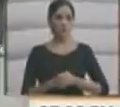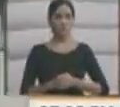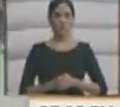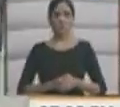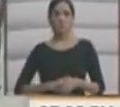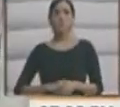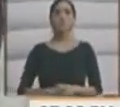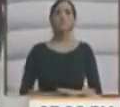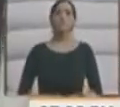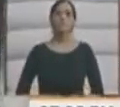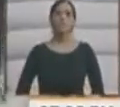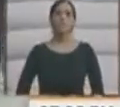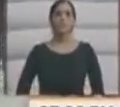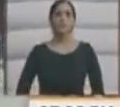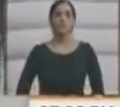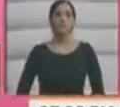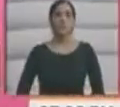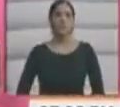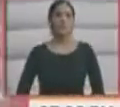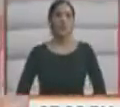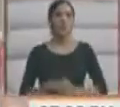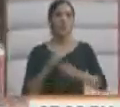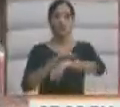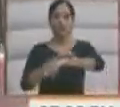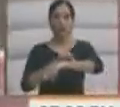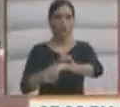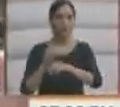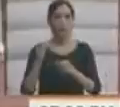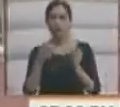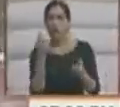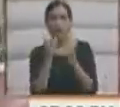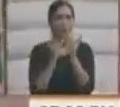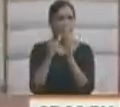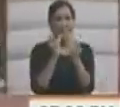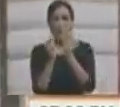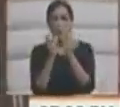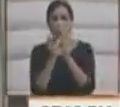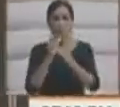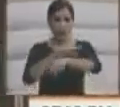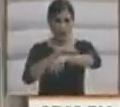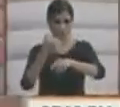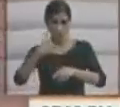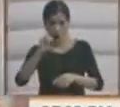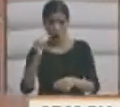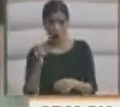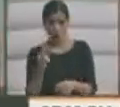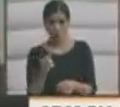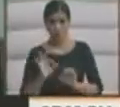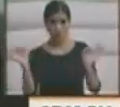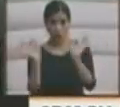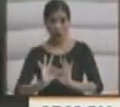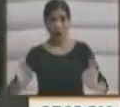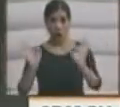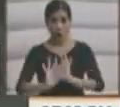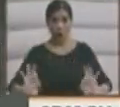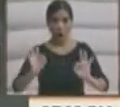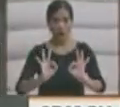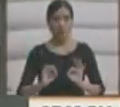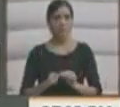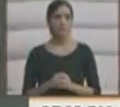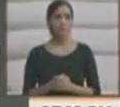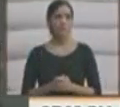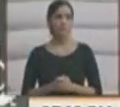curados. Tengan carne para la carnicería. Señora, ¿las carnicerías tienen carne por aquí? Nada. Ninguna.